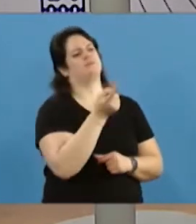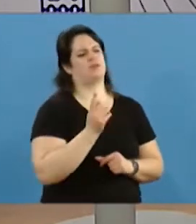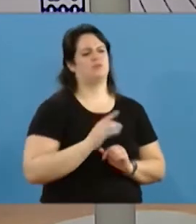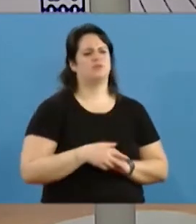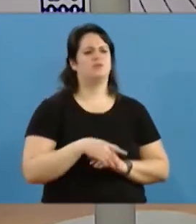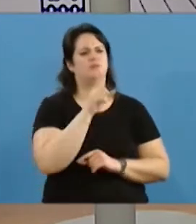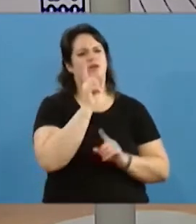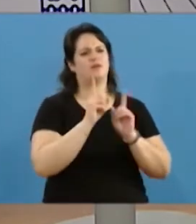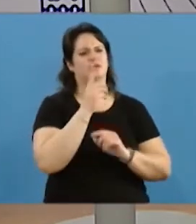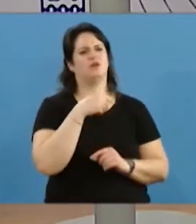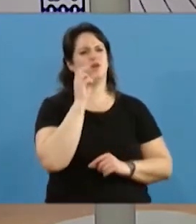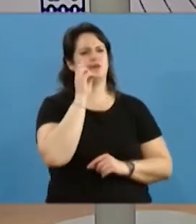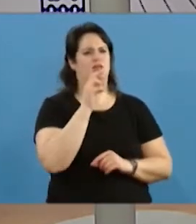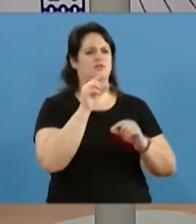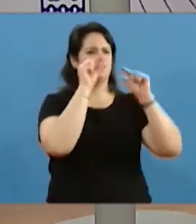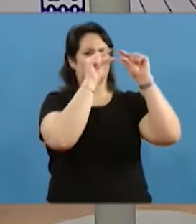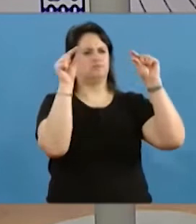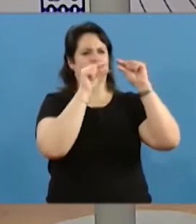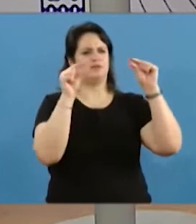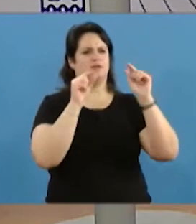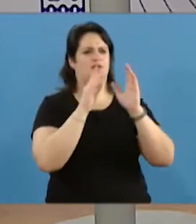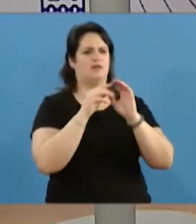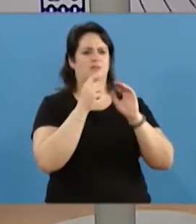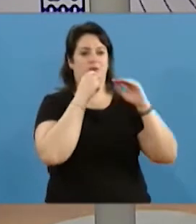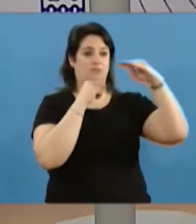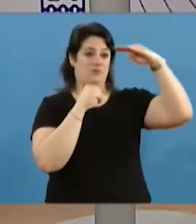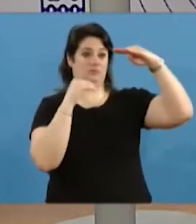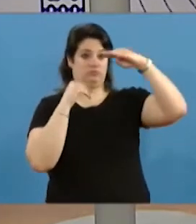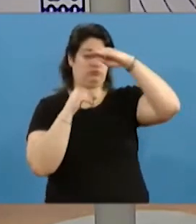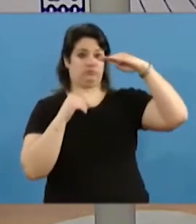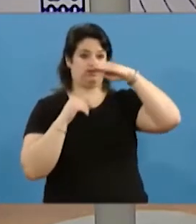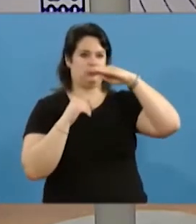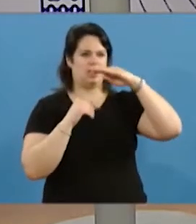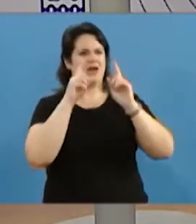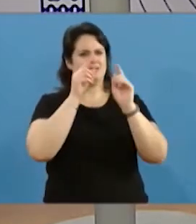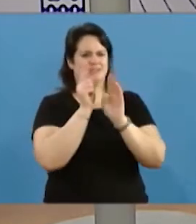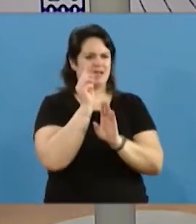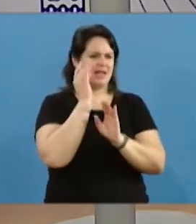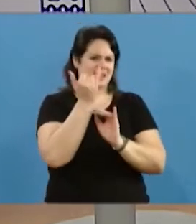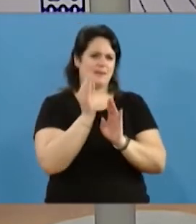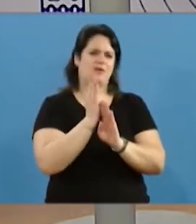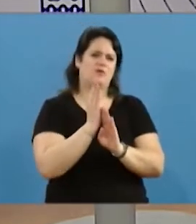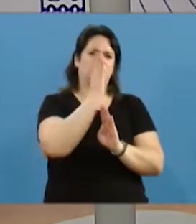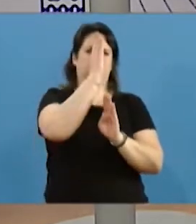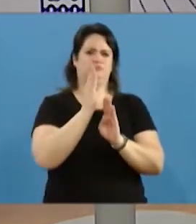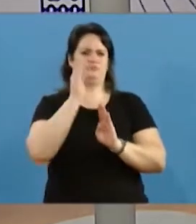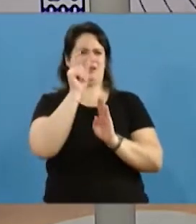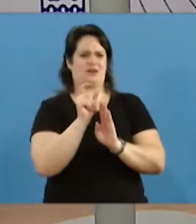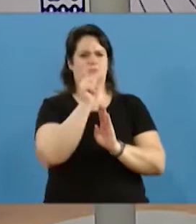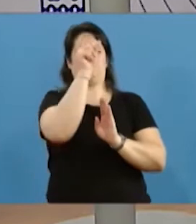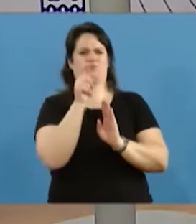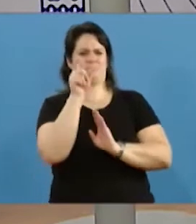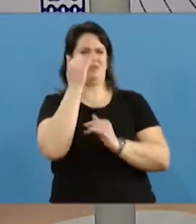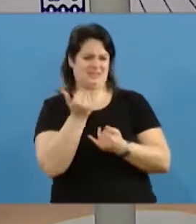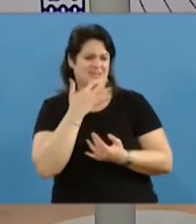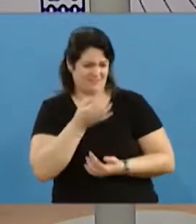sí, yo a veces he visto también algunos gráficos de barra donde la barra en vez de ir horizontal la veo vertical. Sí. ¿También es válido hacer ese tipo de barra?